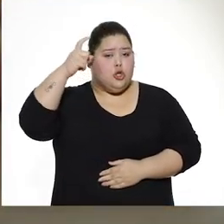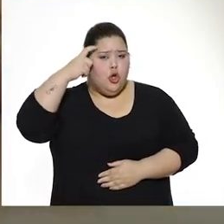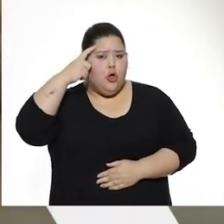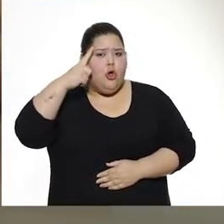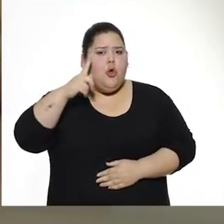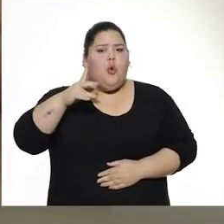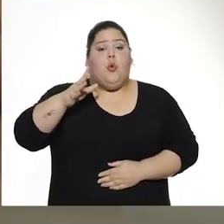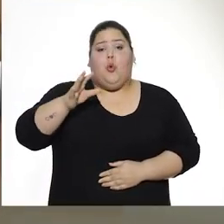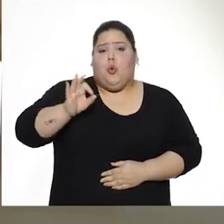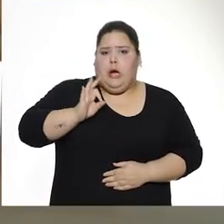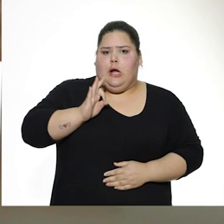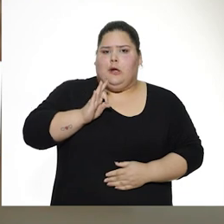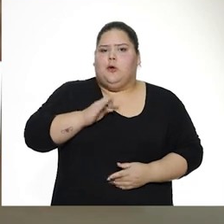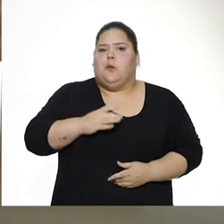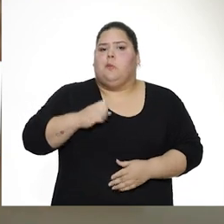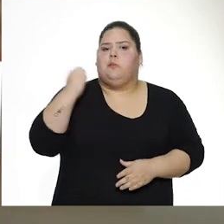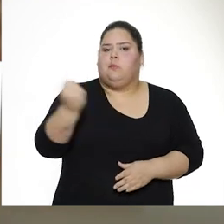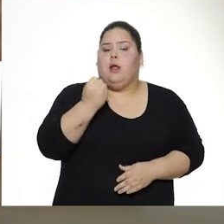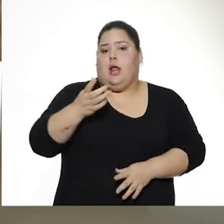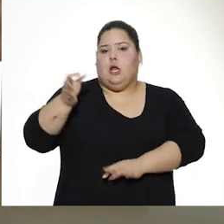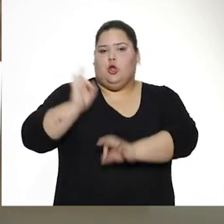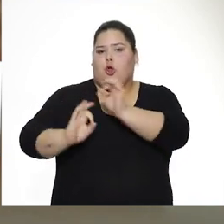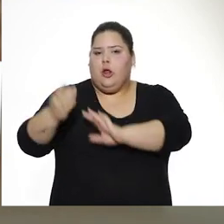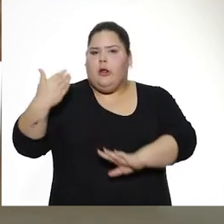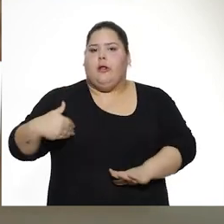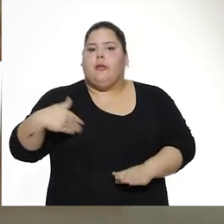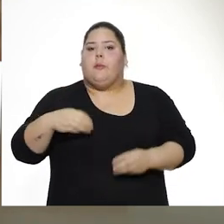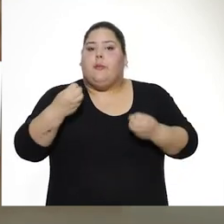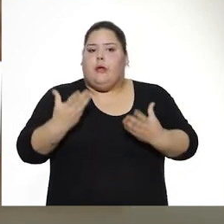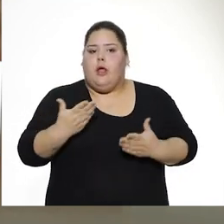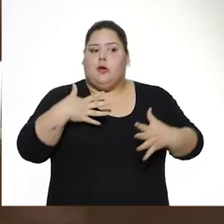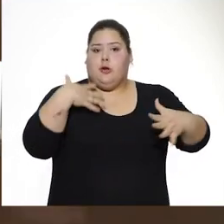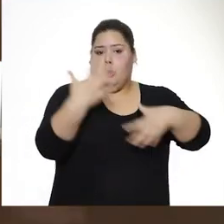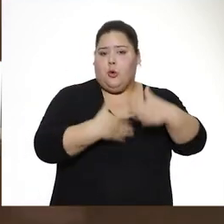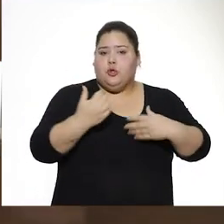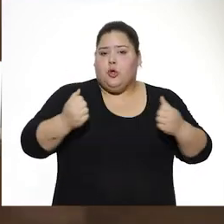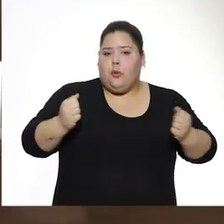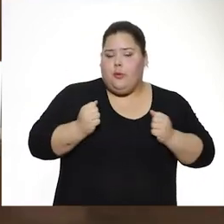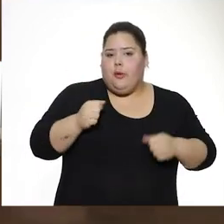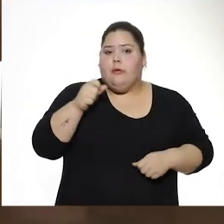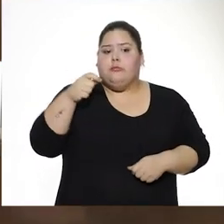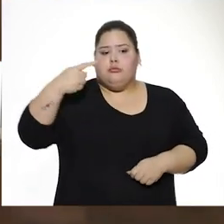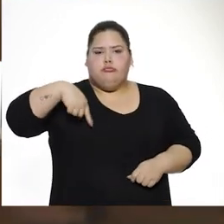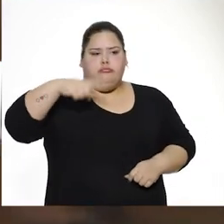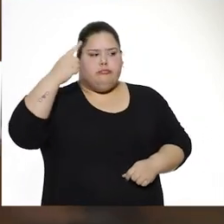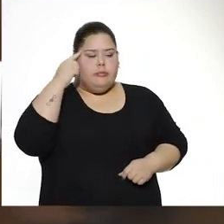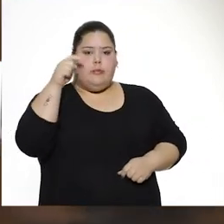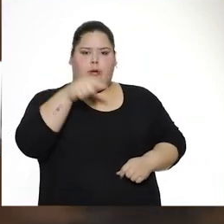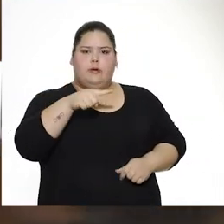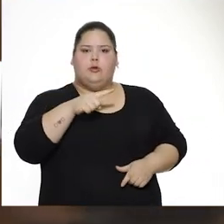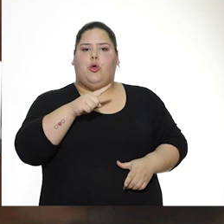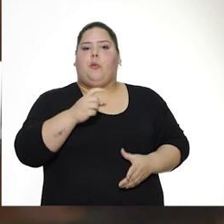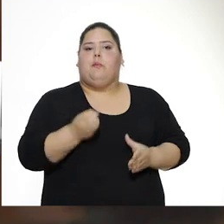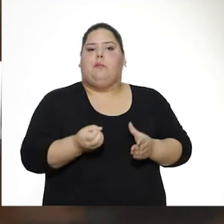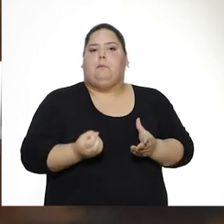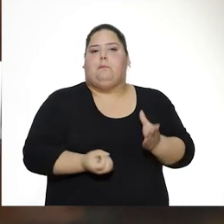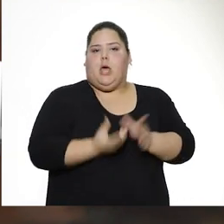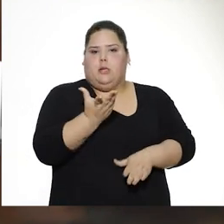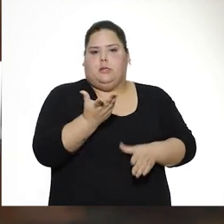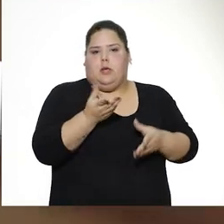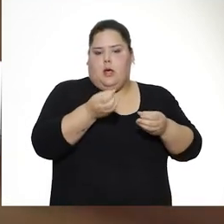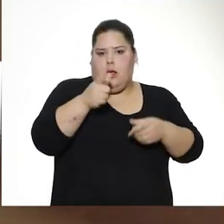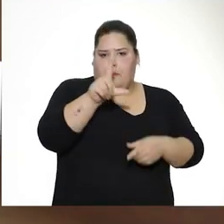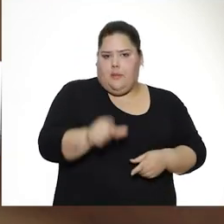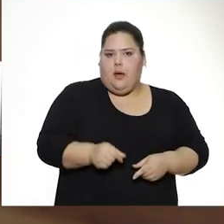...1810 fue un año decisivo en la historia argentina, porque se produjo la Revolución de Mayo, a la que consideramos el origen de nuestro